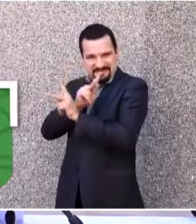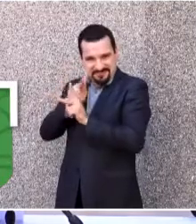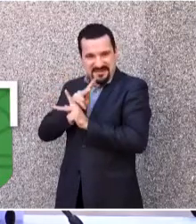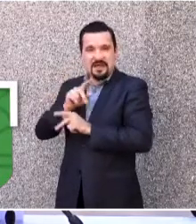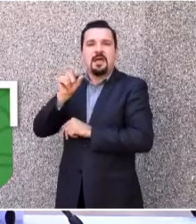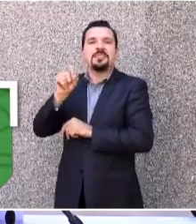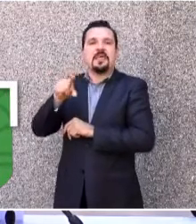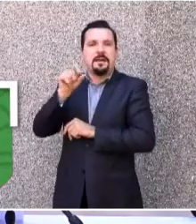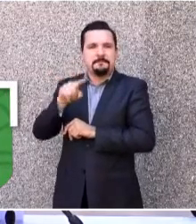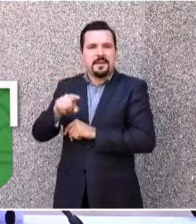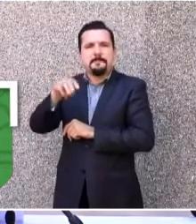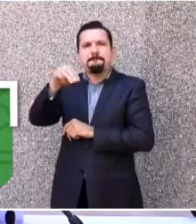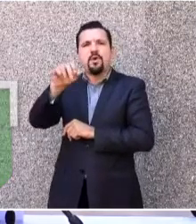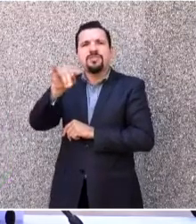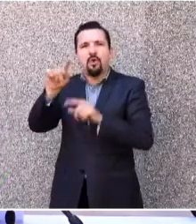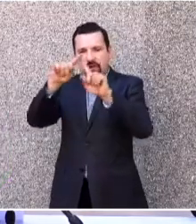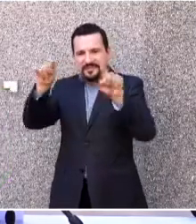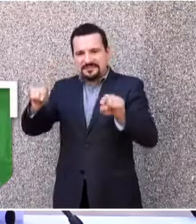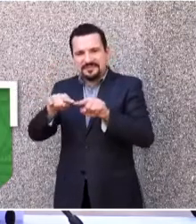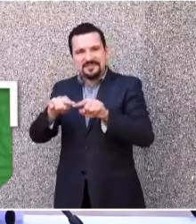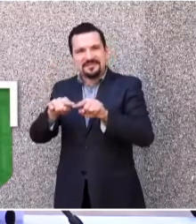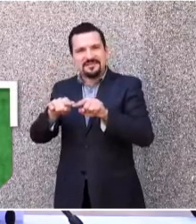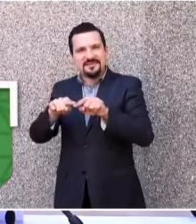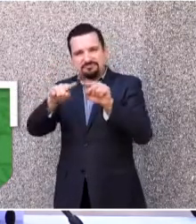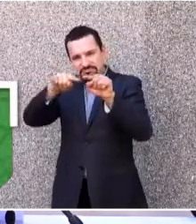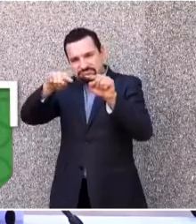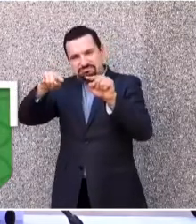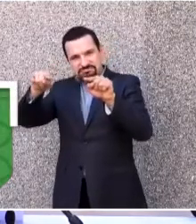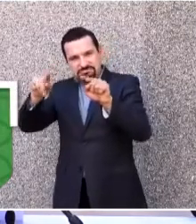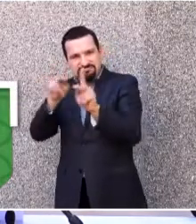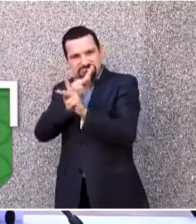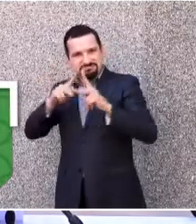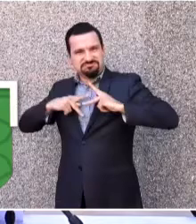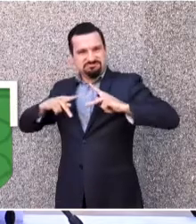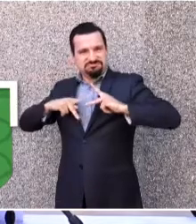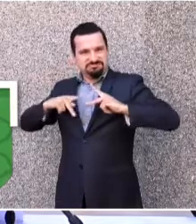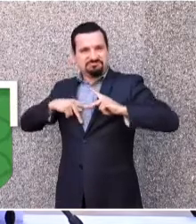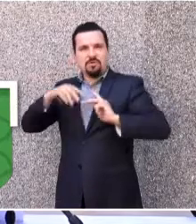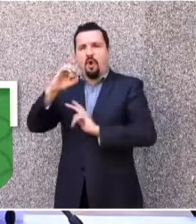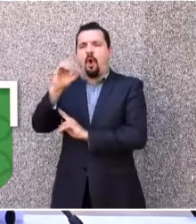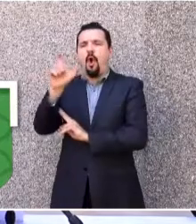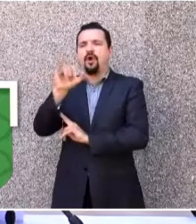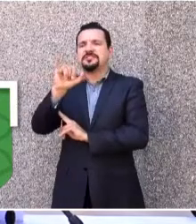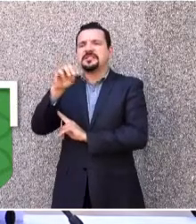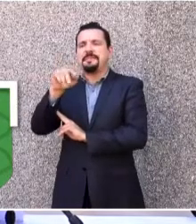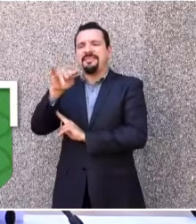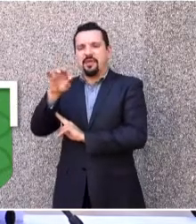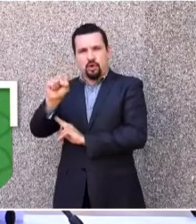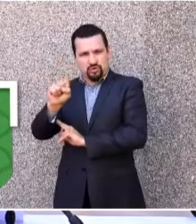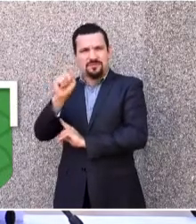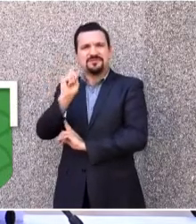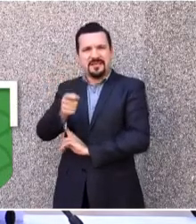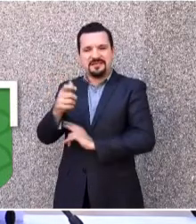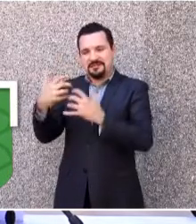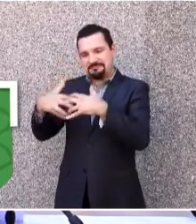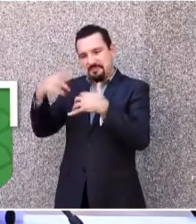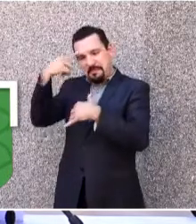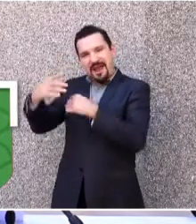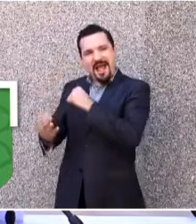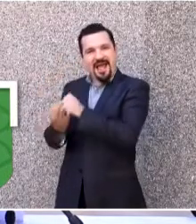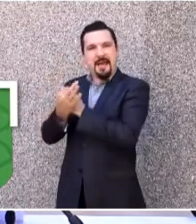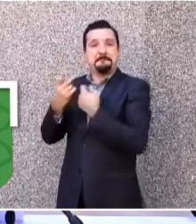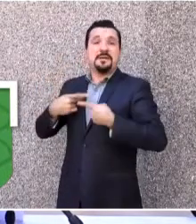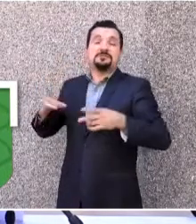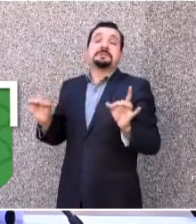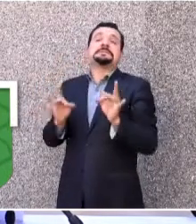monitores y oxímetros para un mejor funcionamiento en el caso de hospitalización de pacientes